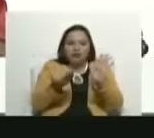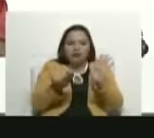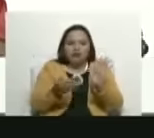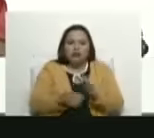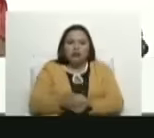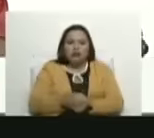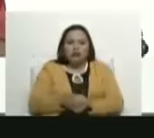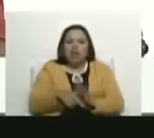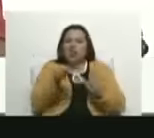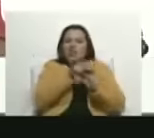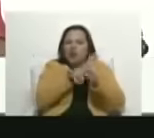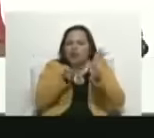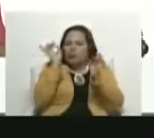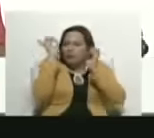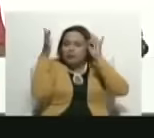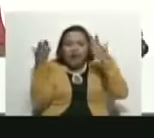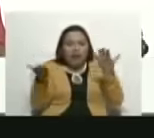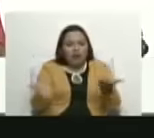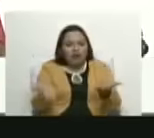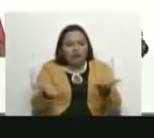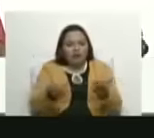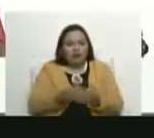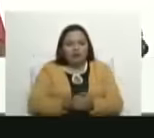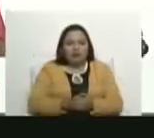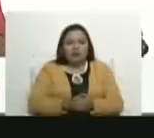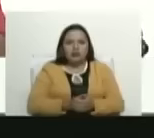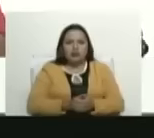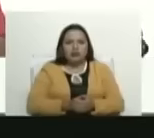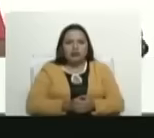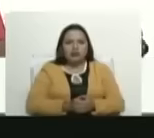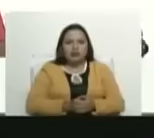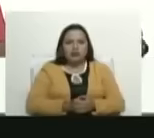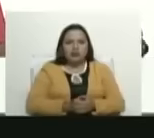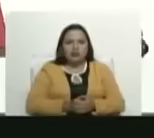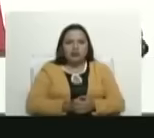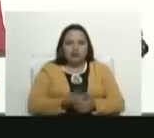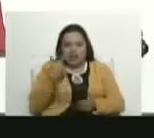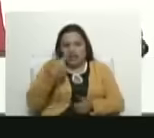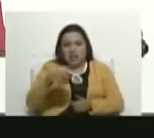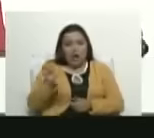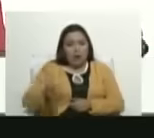normas sobrevenidas, ¿eh? ¿Qué dicen los abogados? ¿Ah?